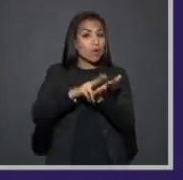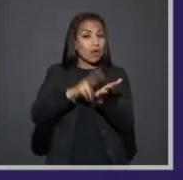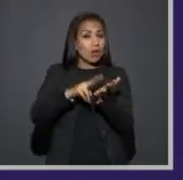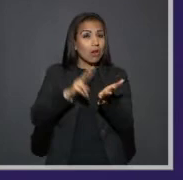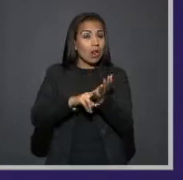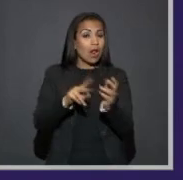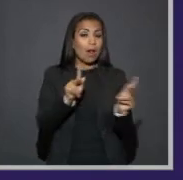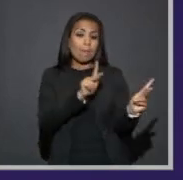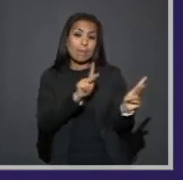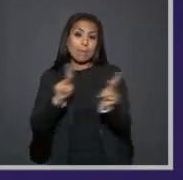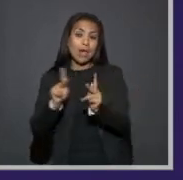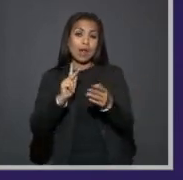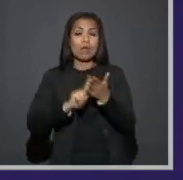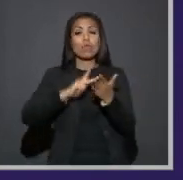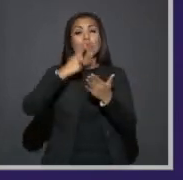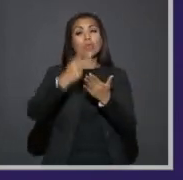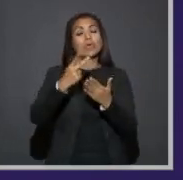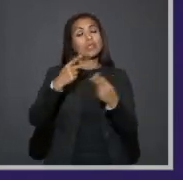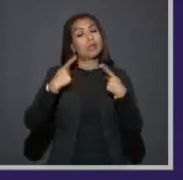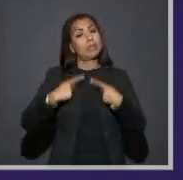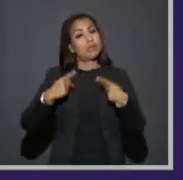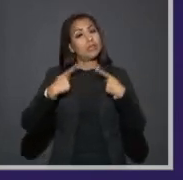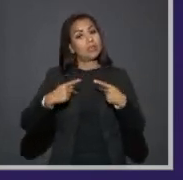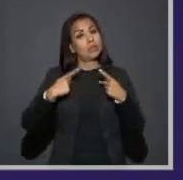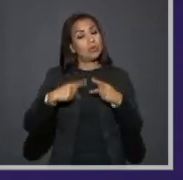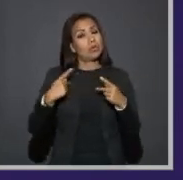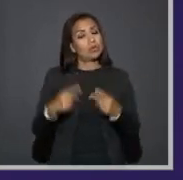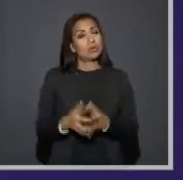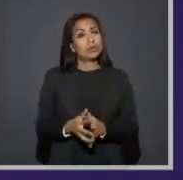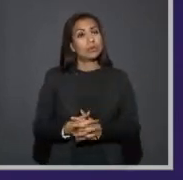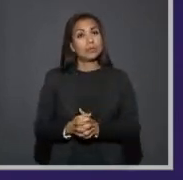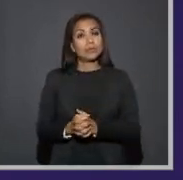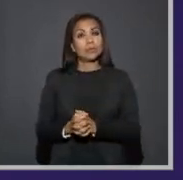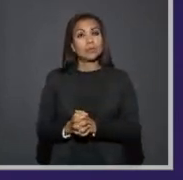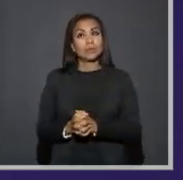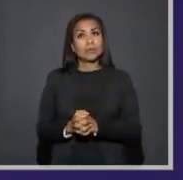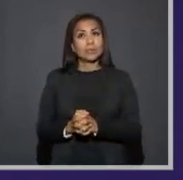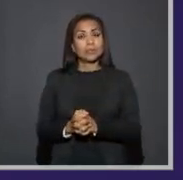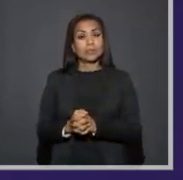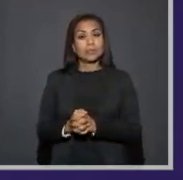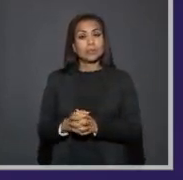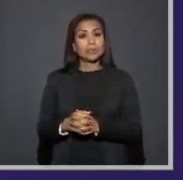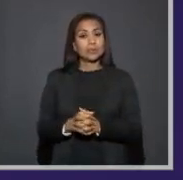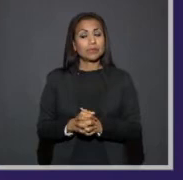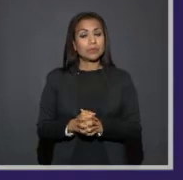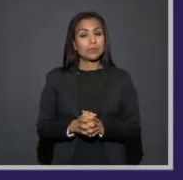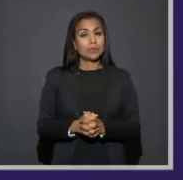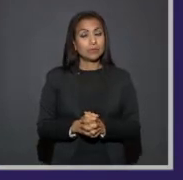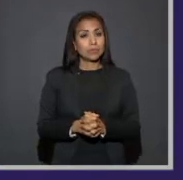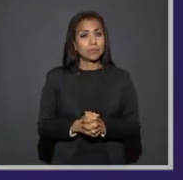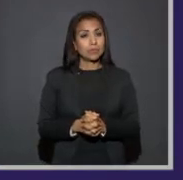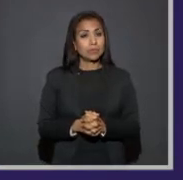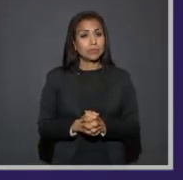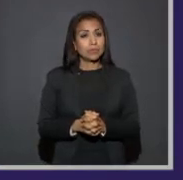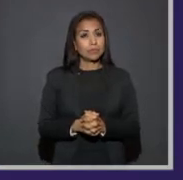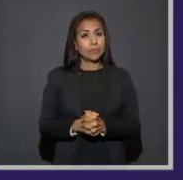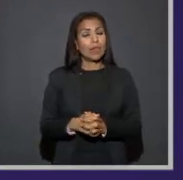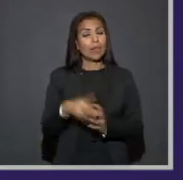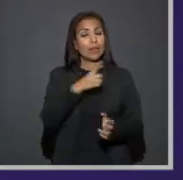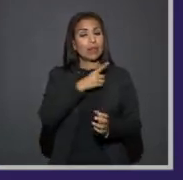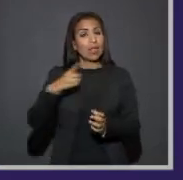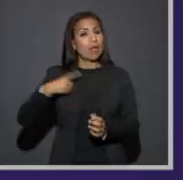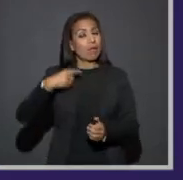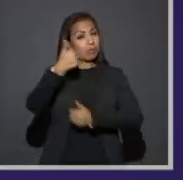políticas de quienes aspiran a representarnos. Y como personas, nuestro compromiso debe manifestarse en ejercer la